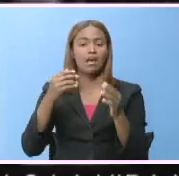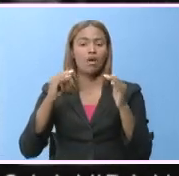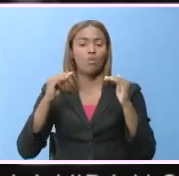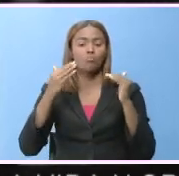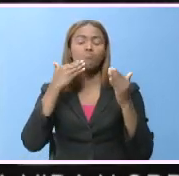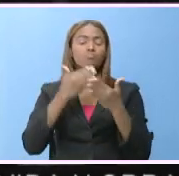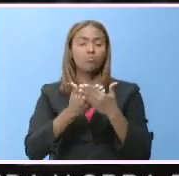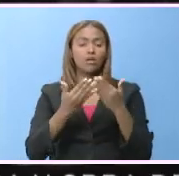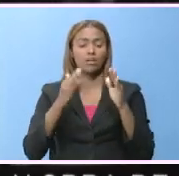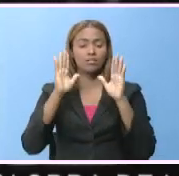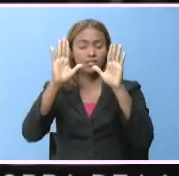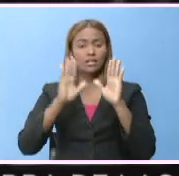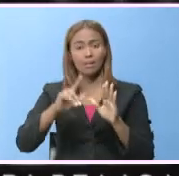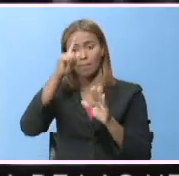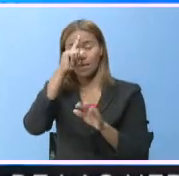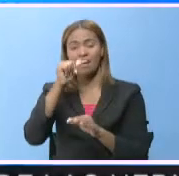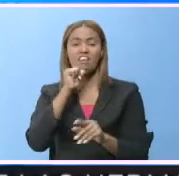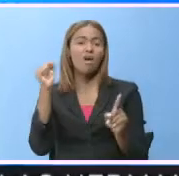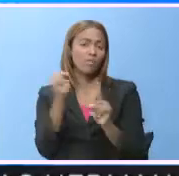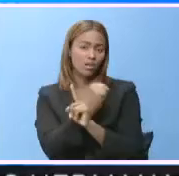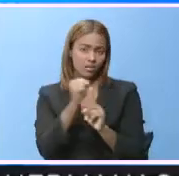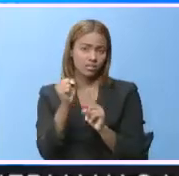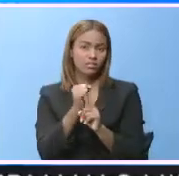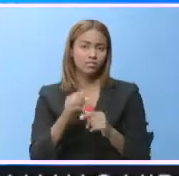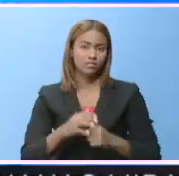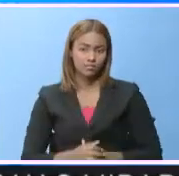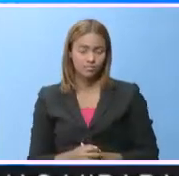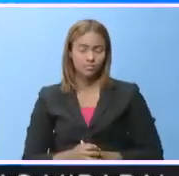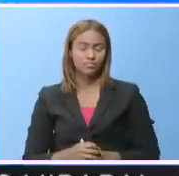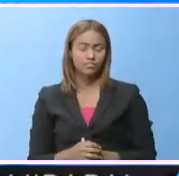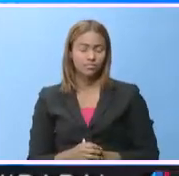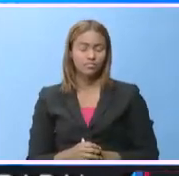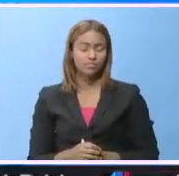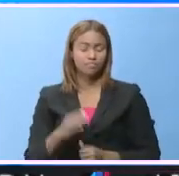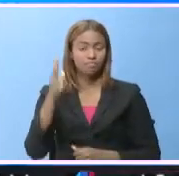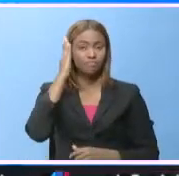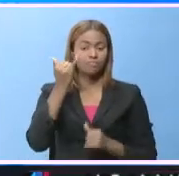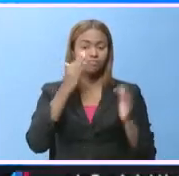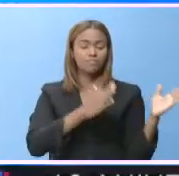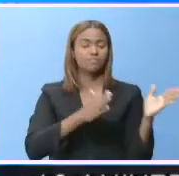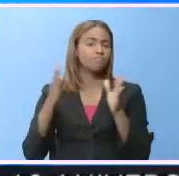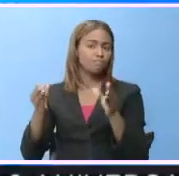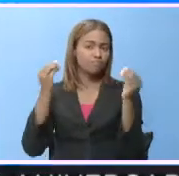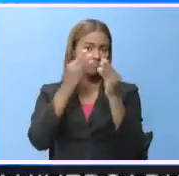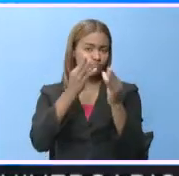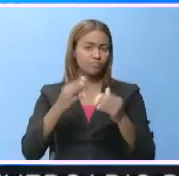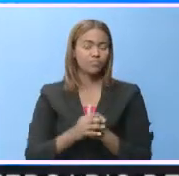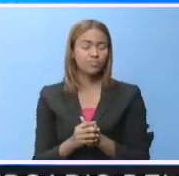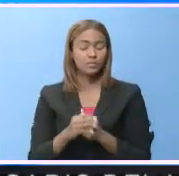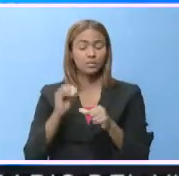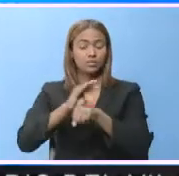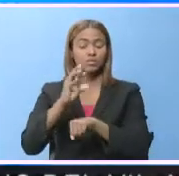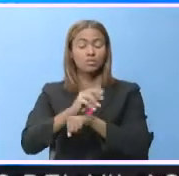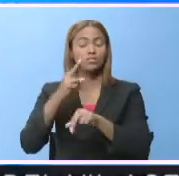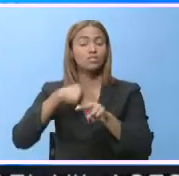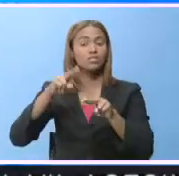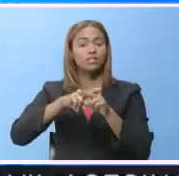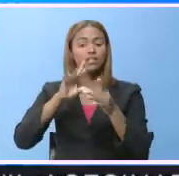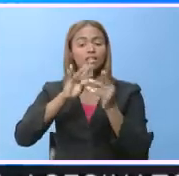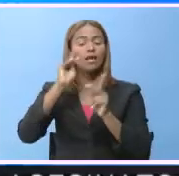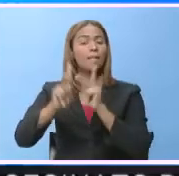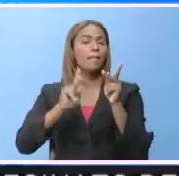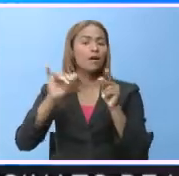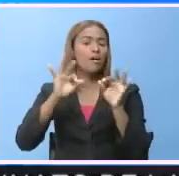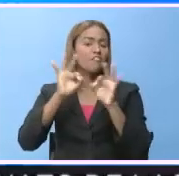lucha contra la violencia machista. Este miércoles... Bueno, vamos a cambiar de información y es que el Consejo Nacional de Población